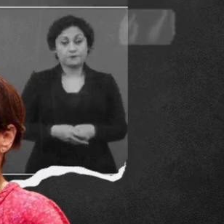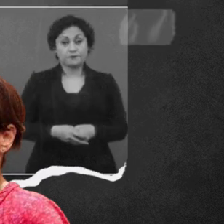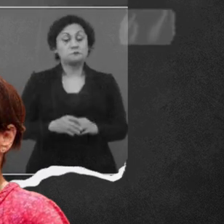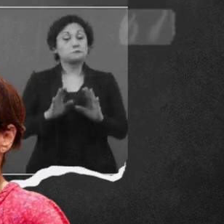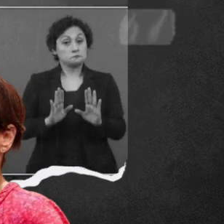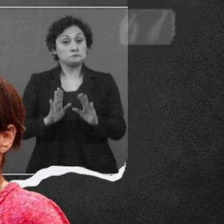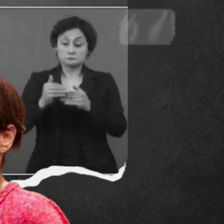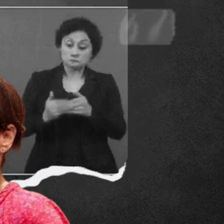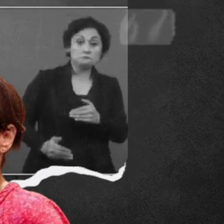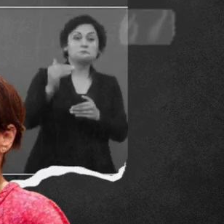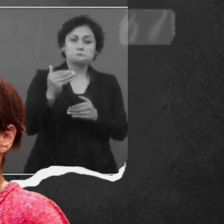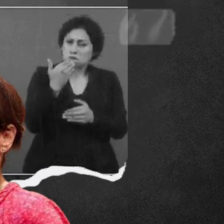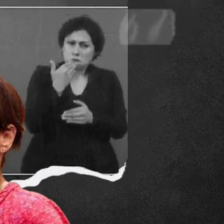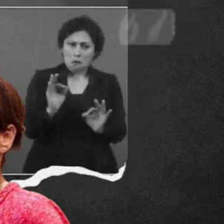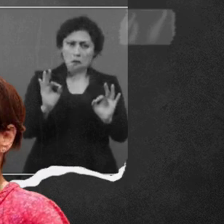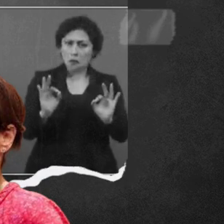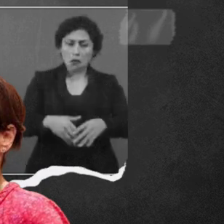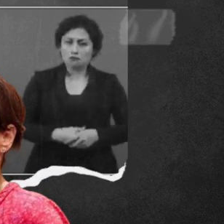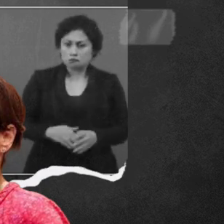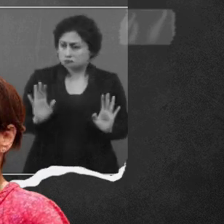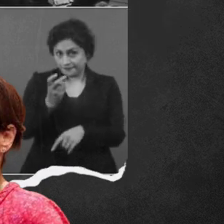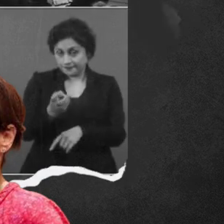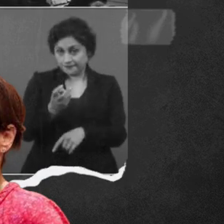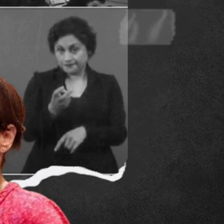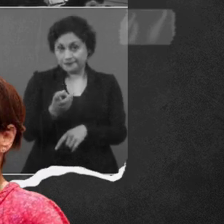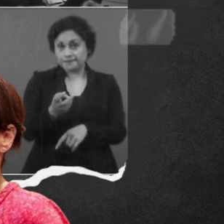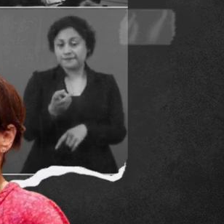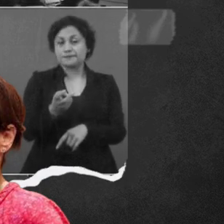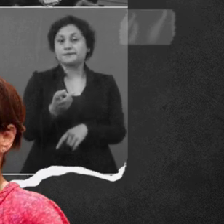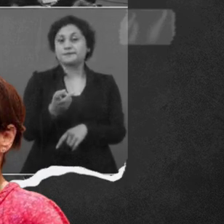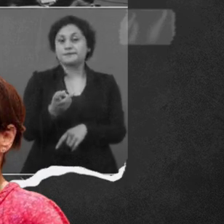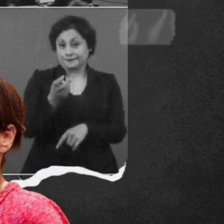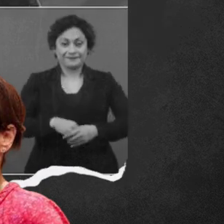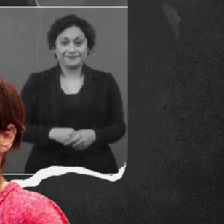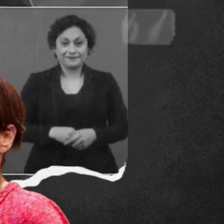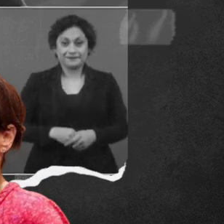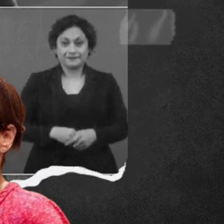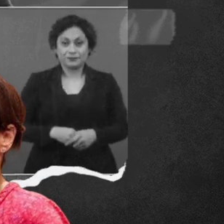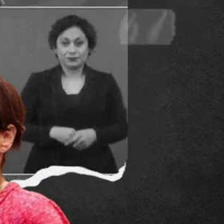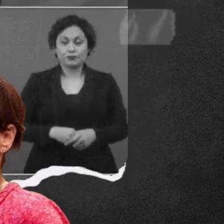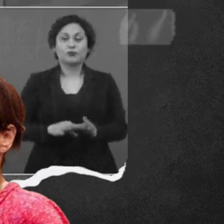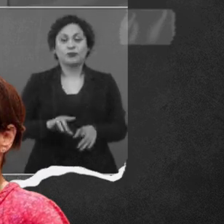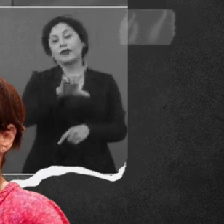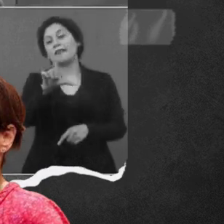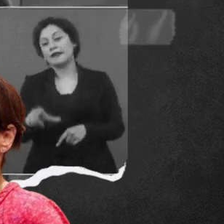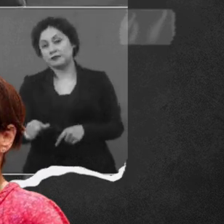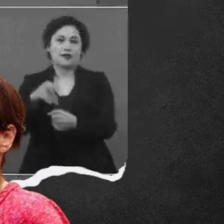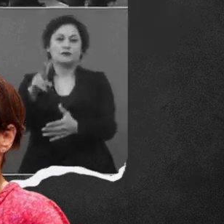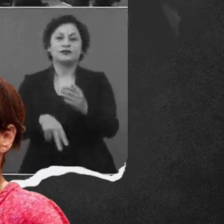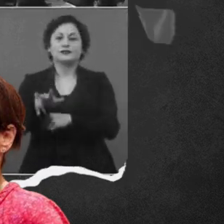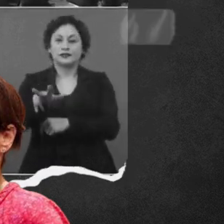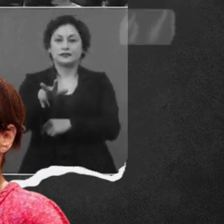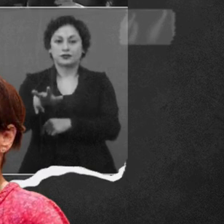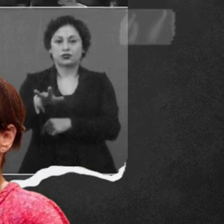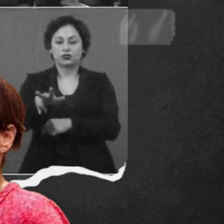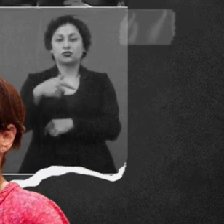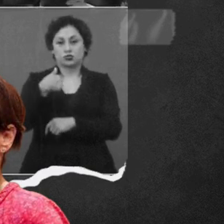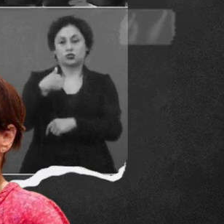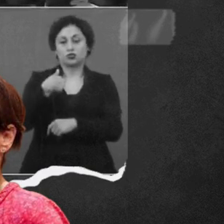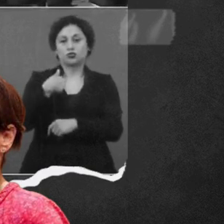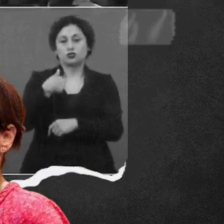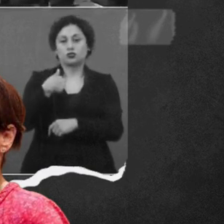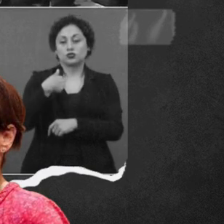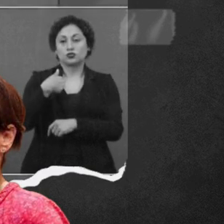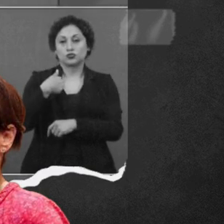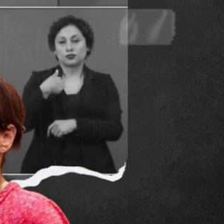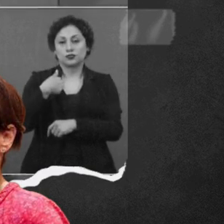a partir de ahí, buenas relaciones, sin problema. A pesar de ese antecedente, vienen las elecciones del 18 y le digo